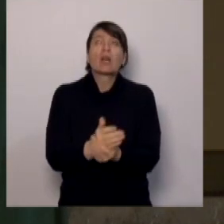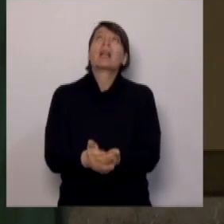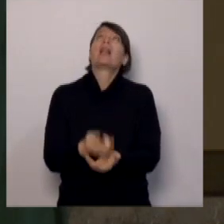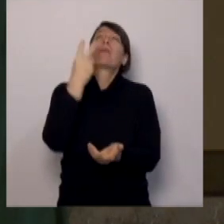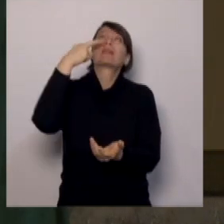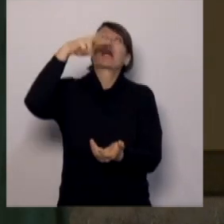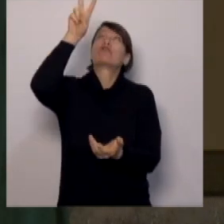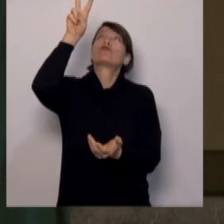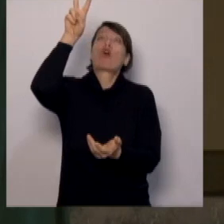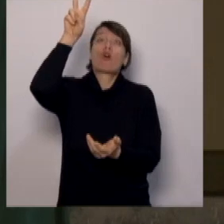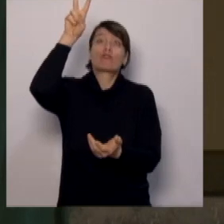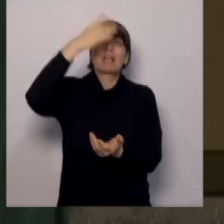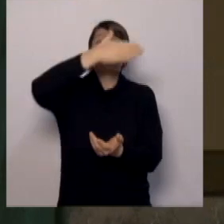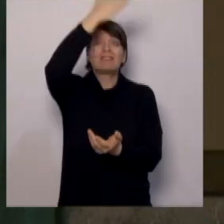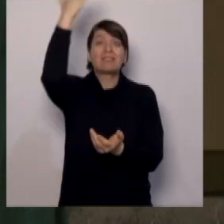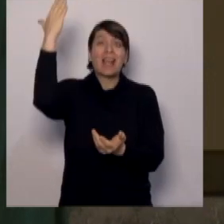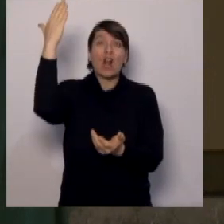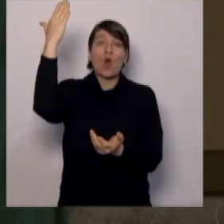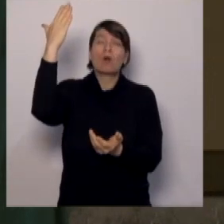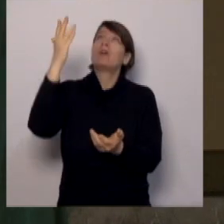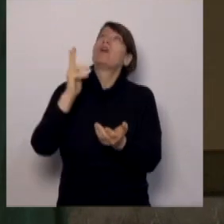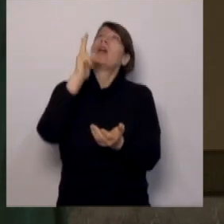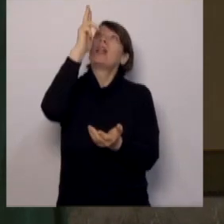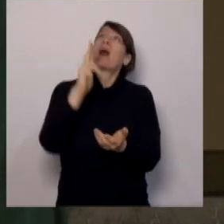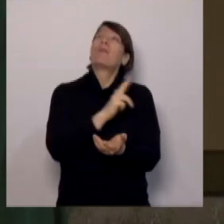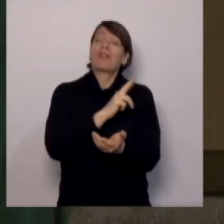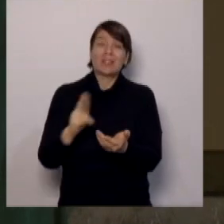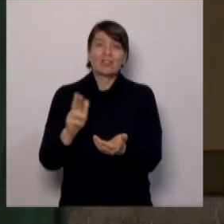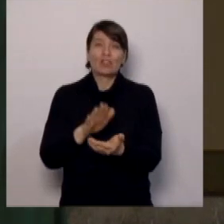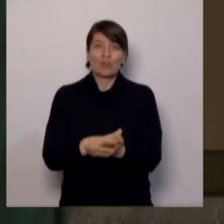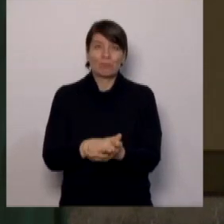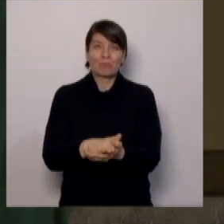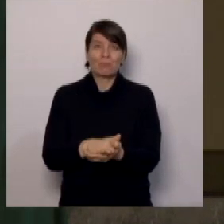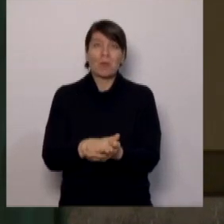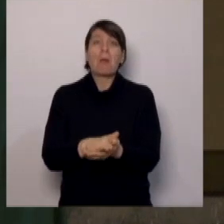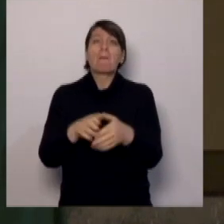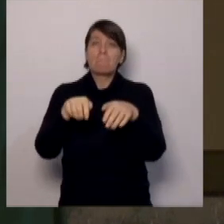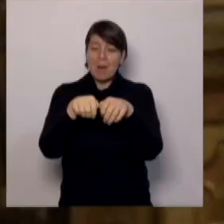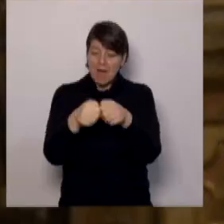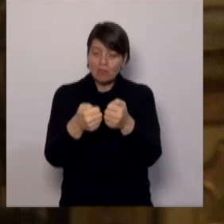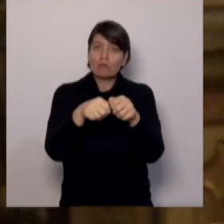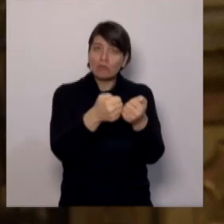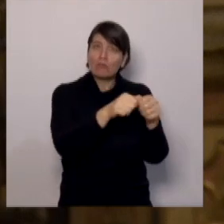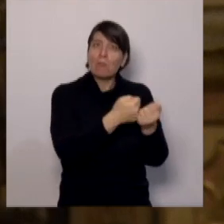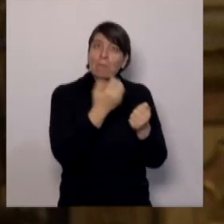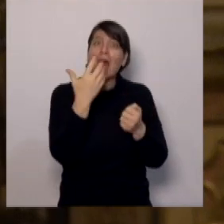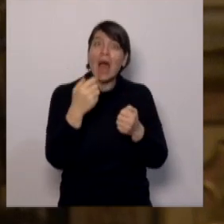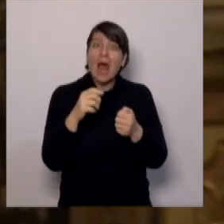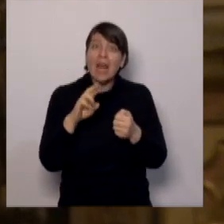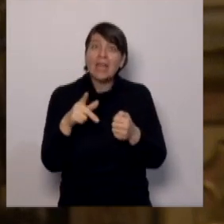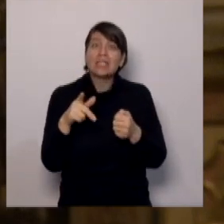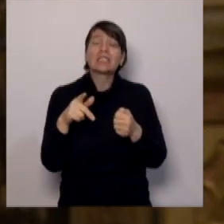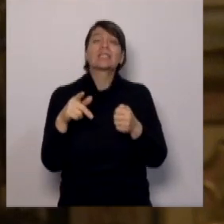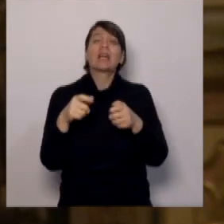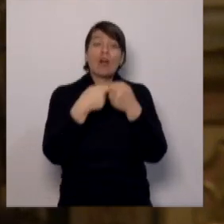5 panes y los 2 pescados y, levantando los ojos al cielo, pronunció la bendición, partió los